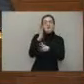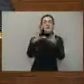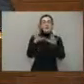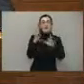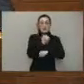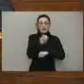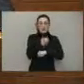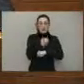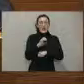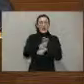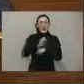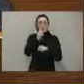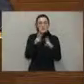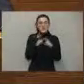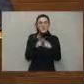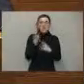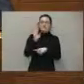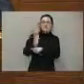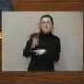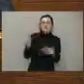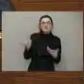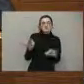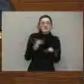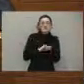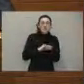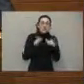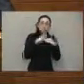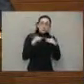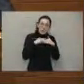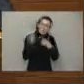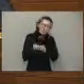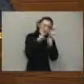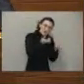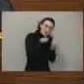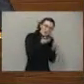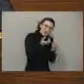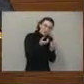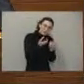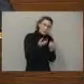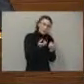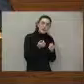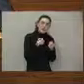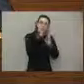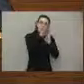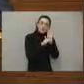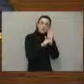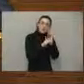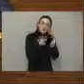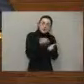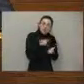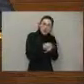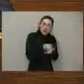diciembre acerca de cómo se estaba informando a los usuarios del ERA de cuáles eran sus condiciones de